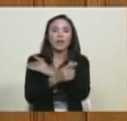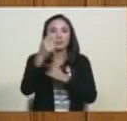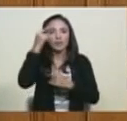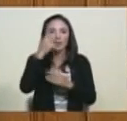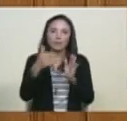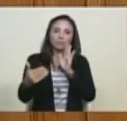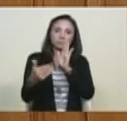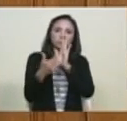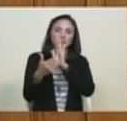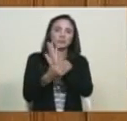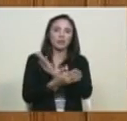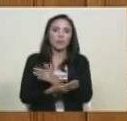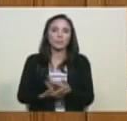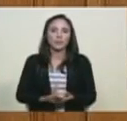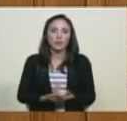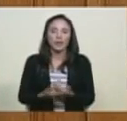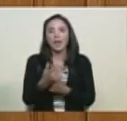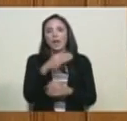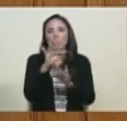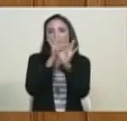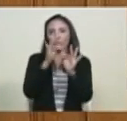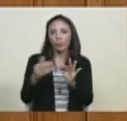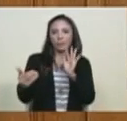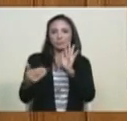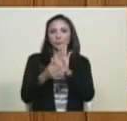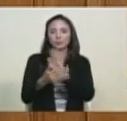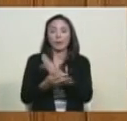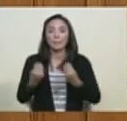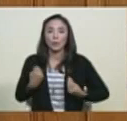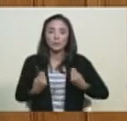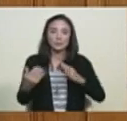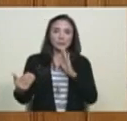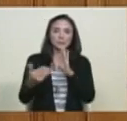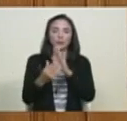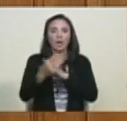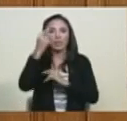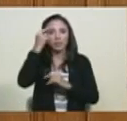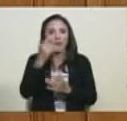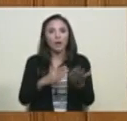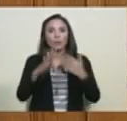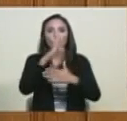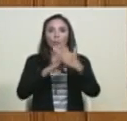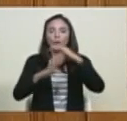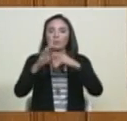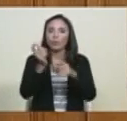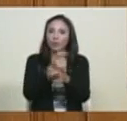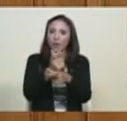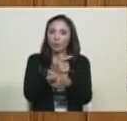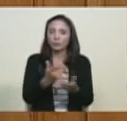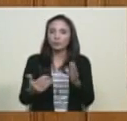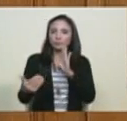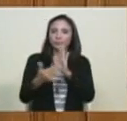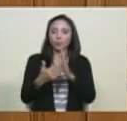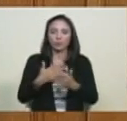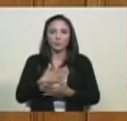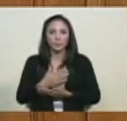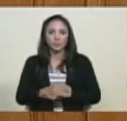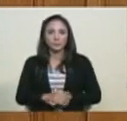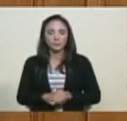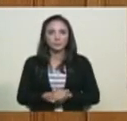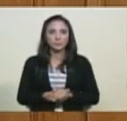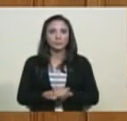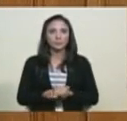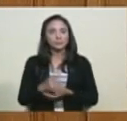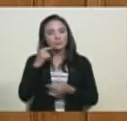el atentado, el magnicidio en grado de frustración que el 4 de agosto se llevó en contra de